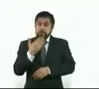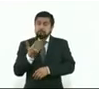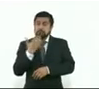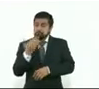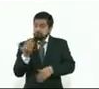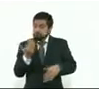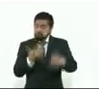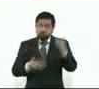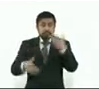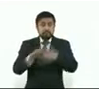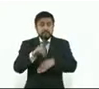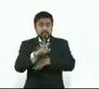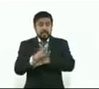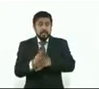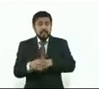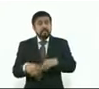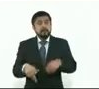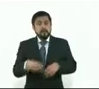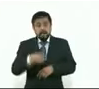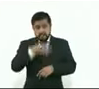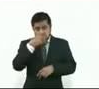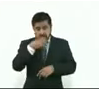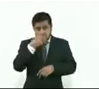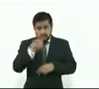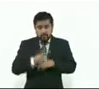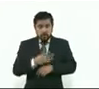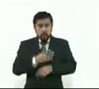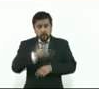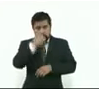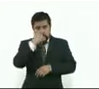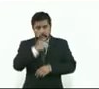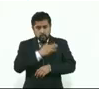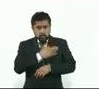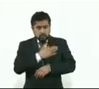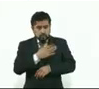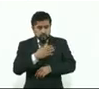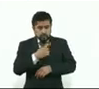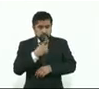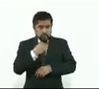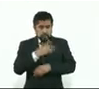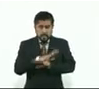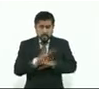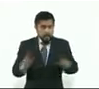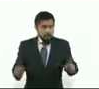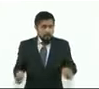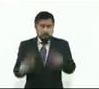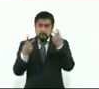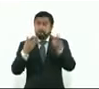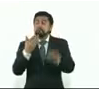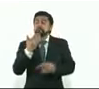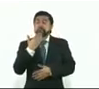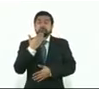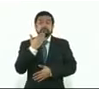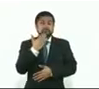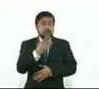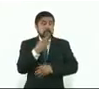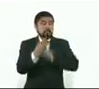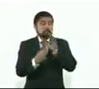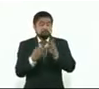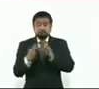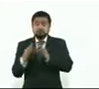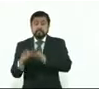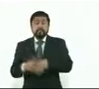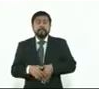venta de la Nochebuena, y aprovechando la pregunta, decirles que en